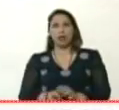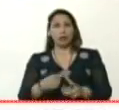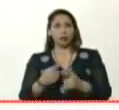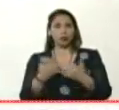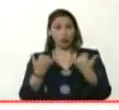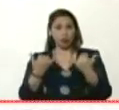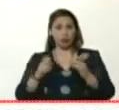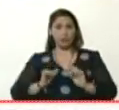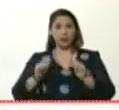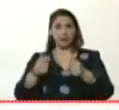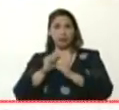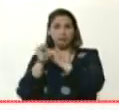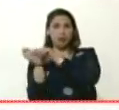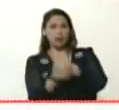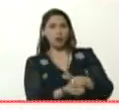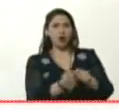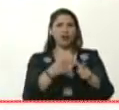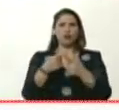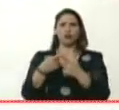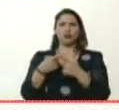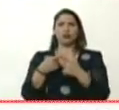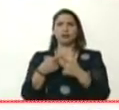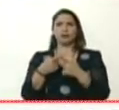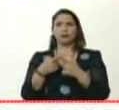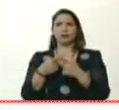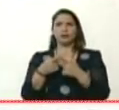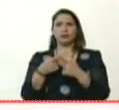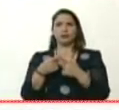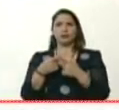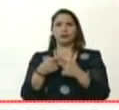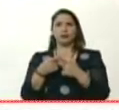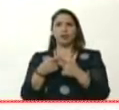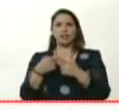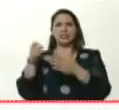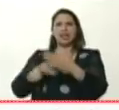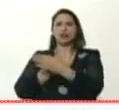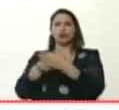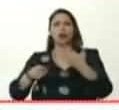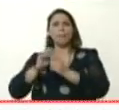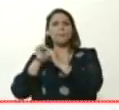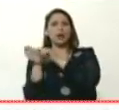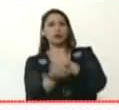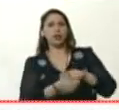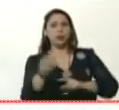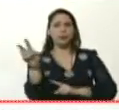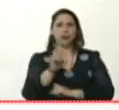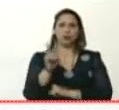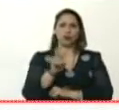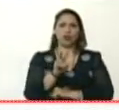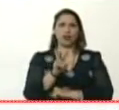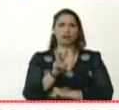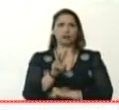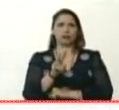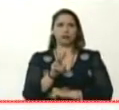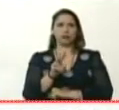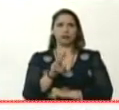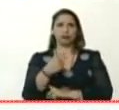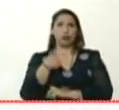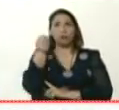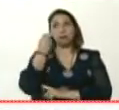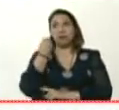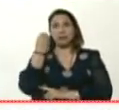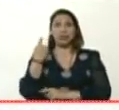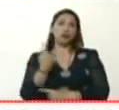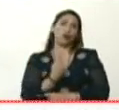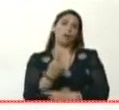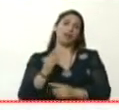béisbol, dudas. Sancionan a los peloteros de Venezuela. Menos mal que las sanciones eran para Diosdado y para Nicolás.